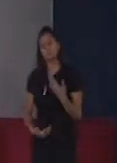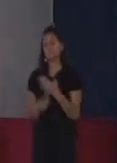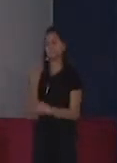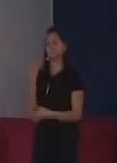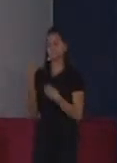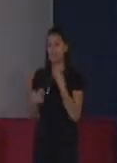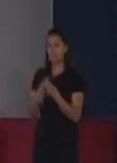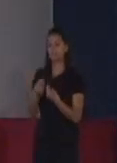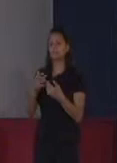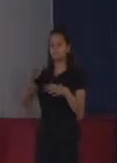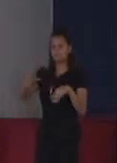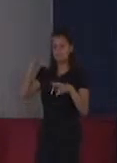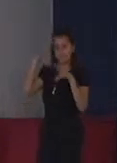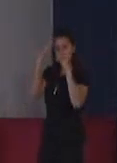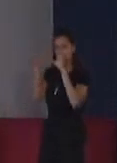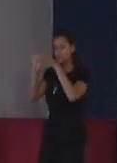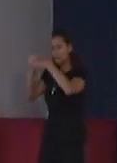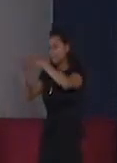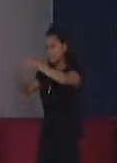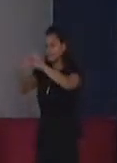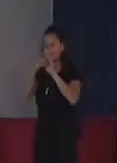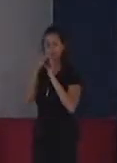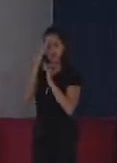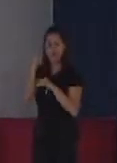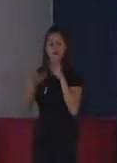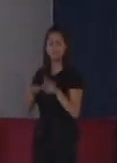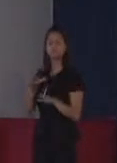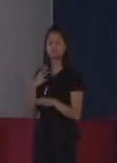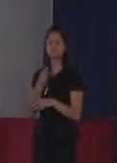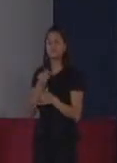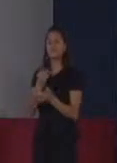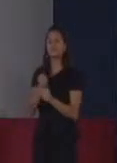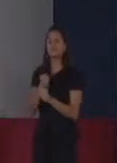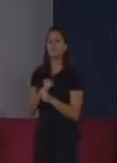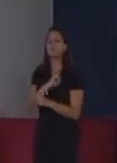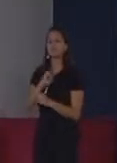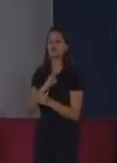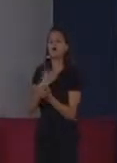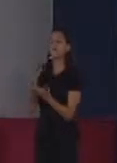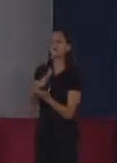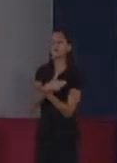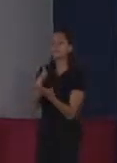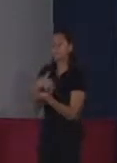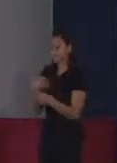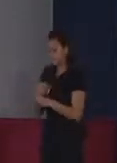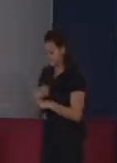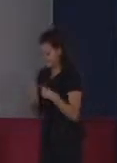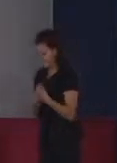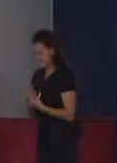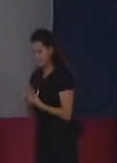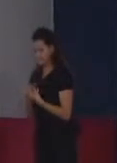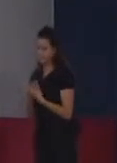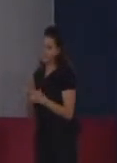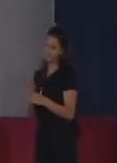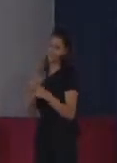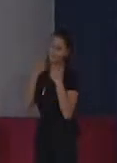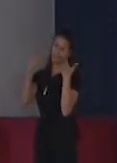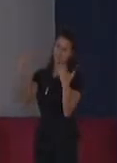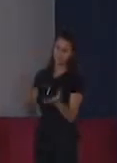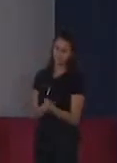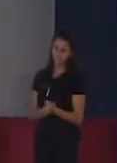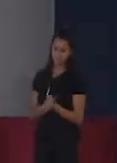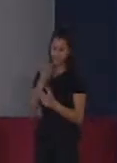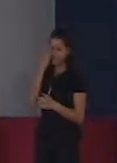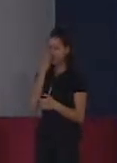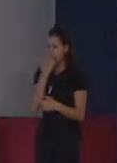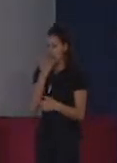a formar esta red, a formar, porque es que a veces nosotros trabajamos separados. Y ese es un problema bien grande, porque por